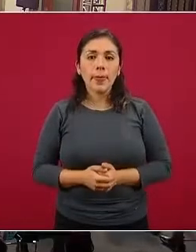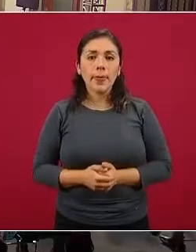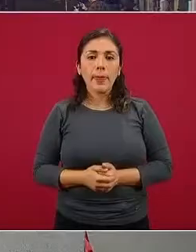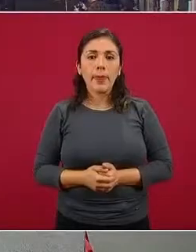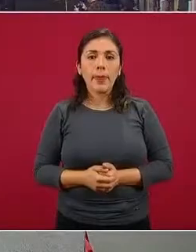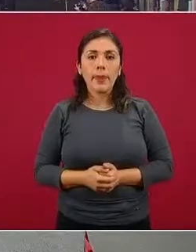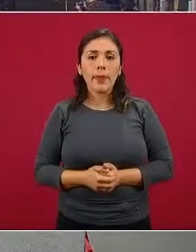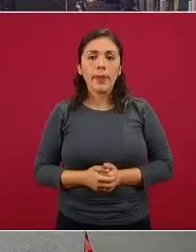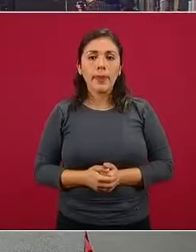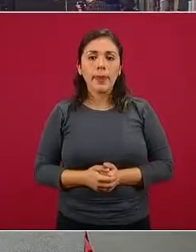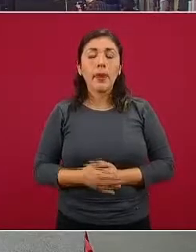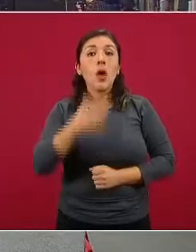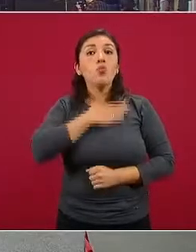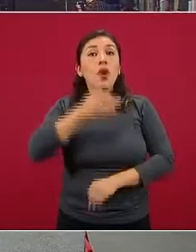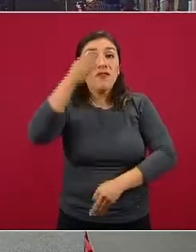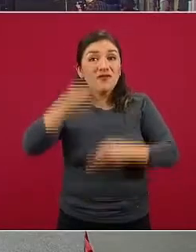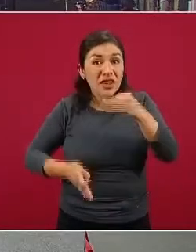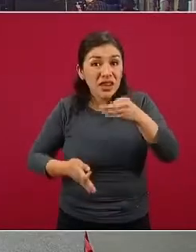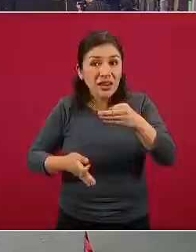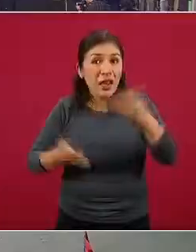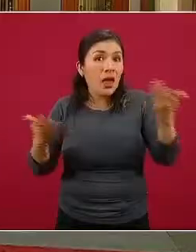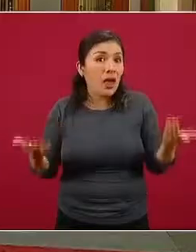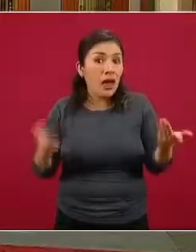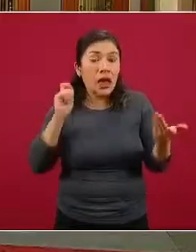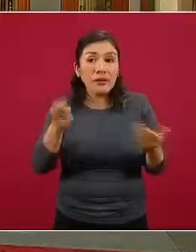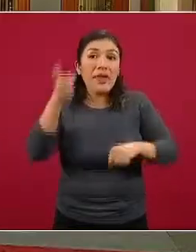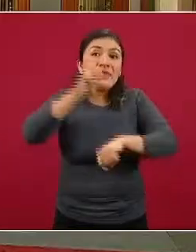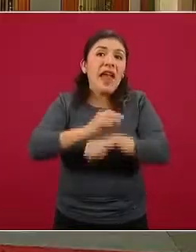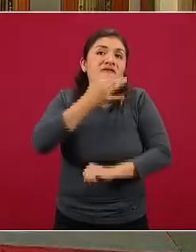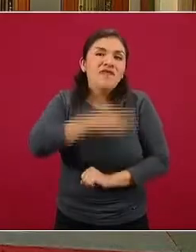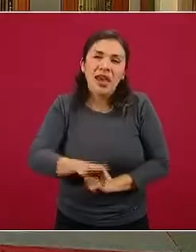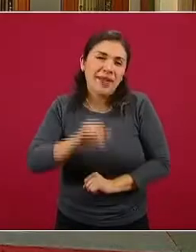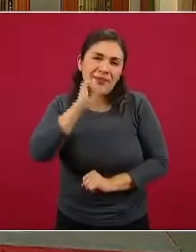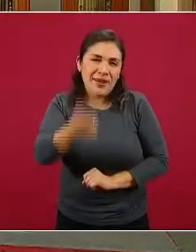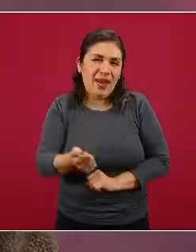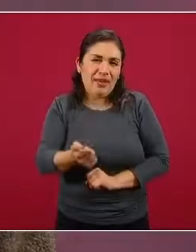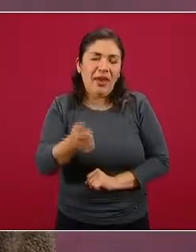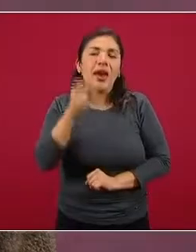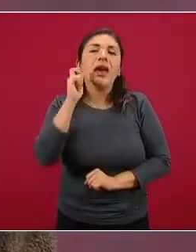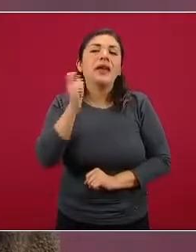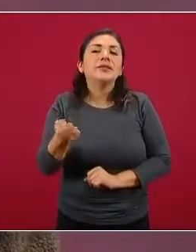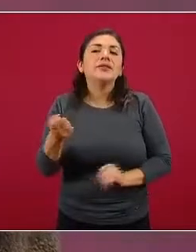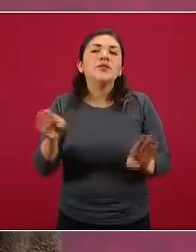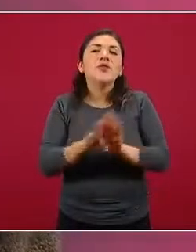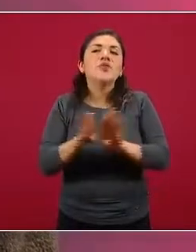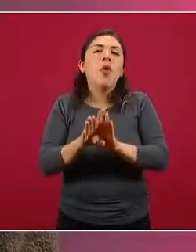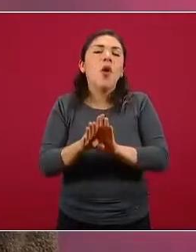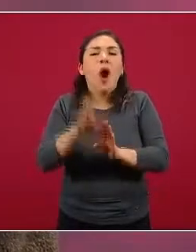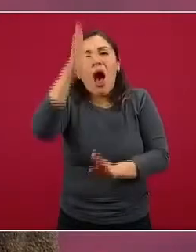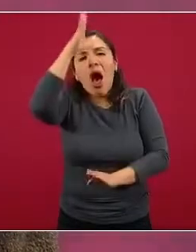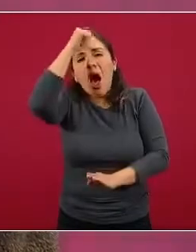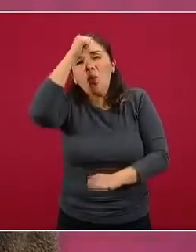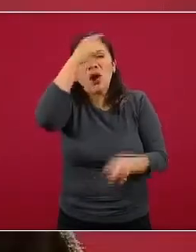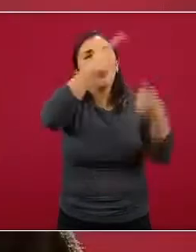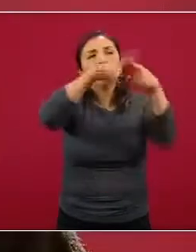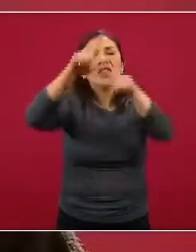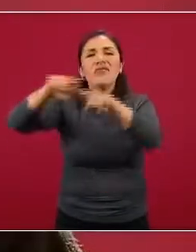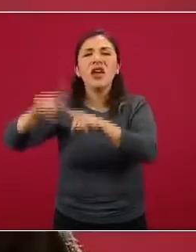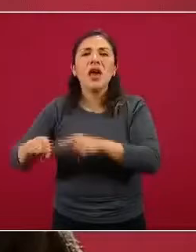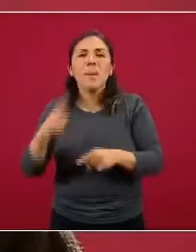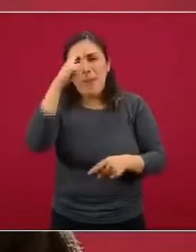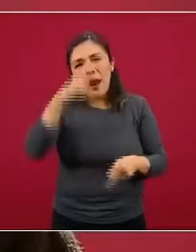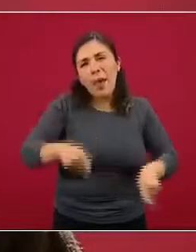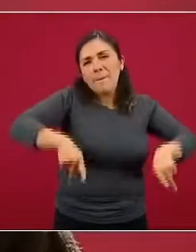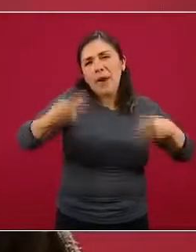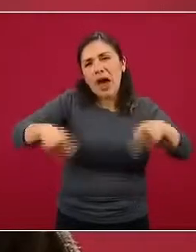Es análogo, el Buen Fin, en este caso no es ninguna celebración, es un arreglo de organización del